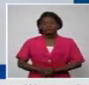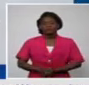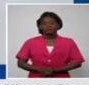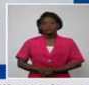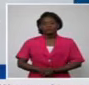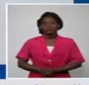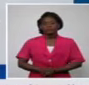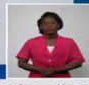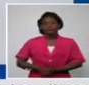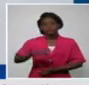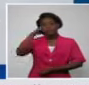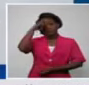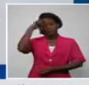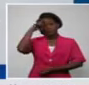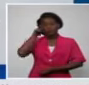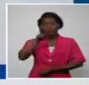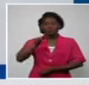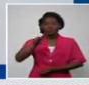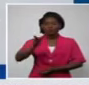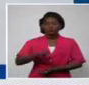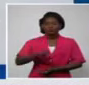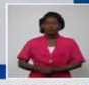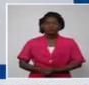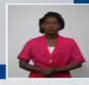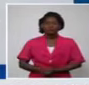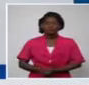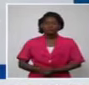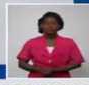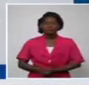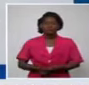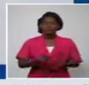Santi Espíritus 12, el municipio